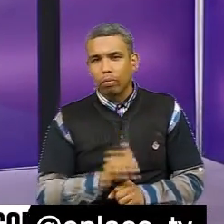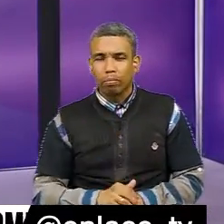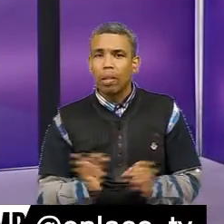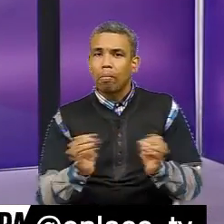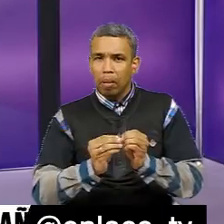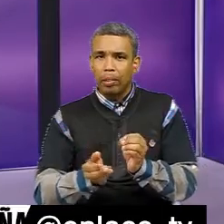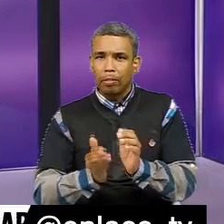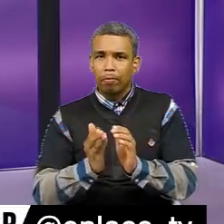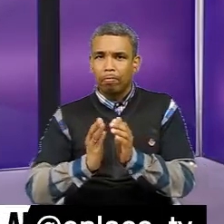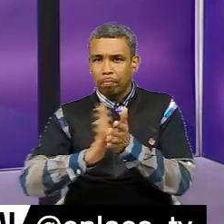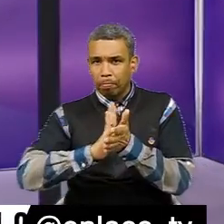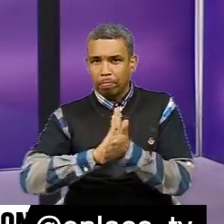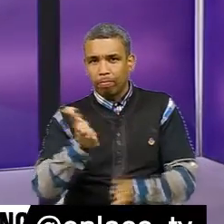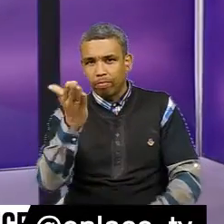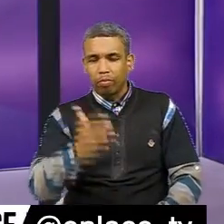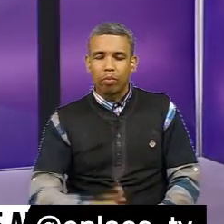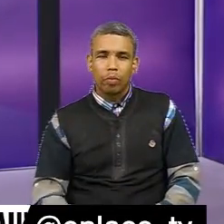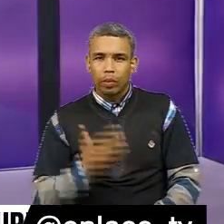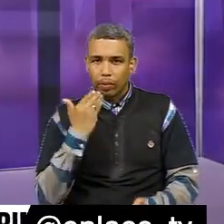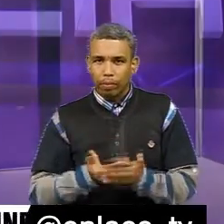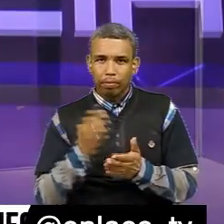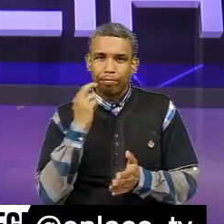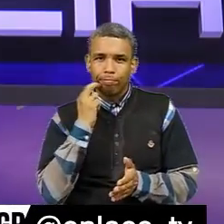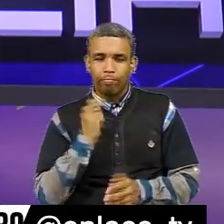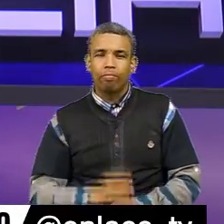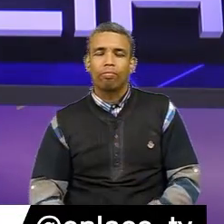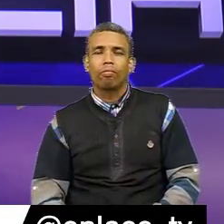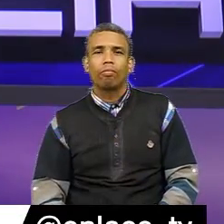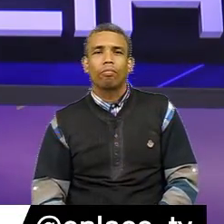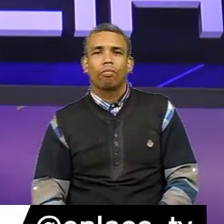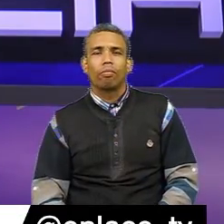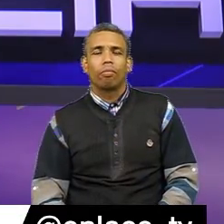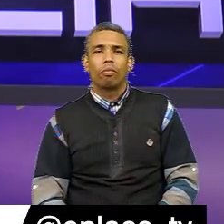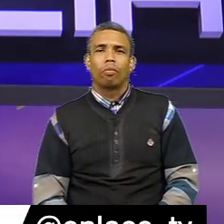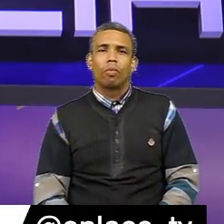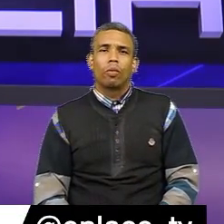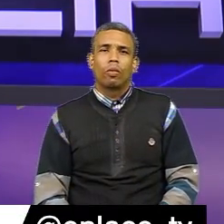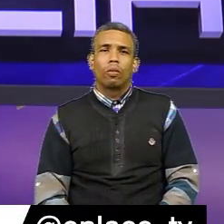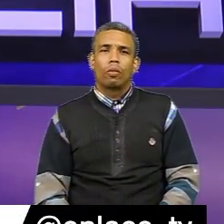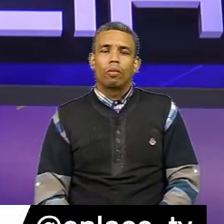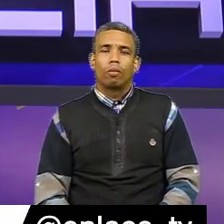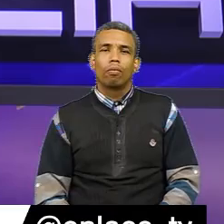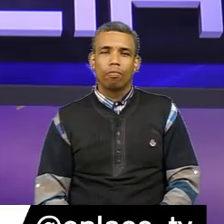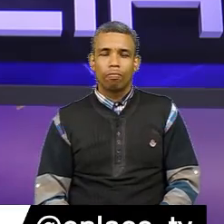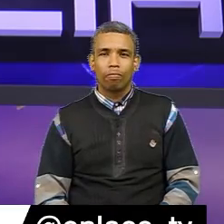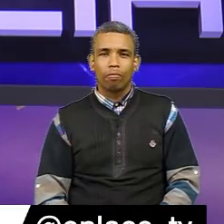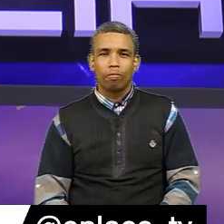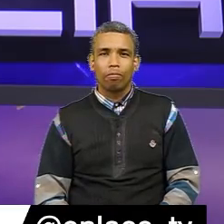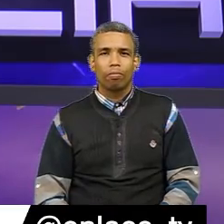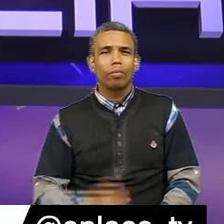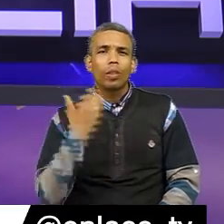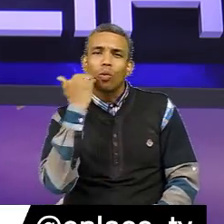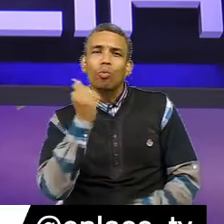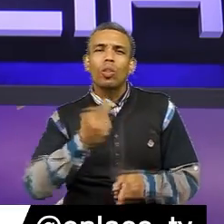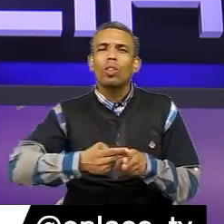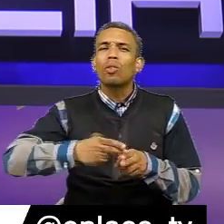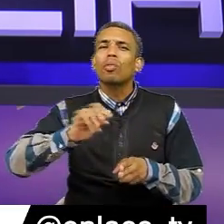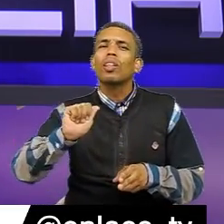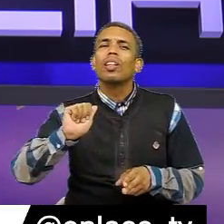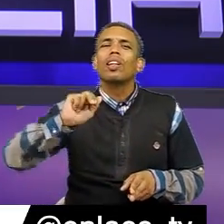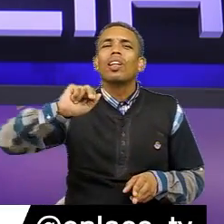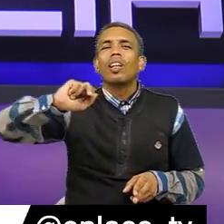Noticias. Muy buenas tardes. Gracias, Neila. Muy buenas tardes para usted. Angie Ardila, hija del exalcalde de Barranca Bermeja, Julio